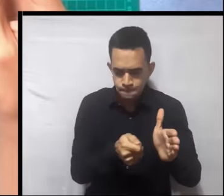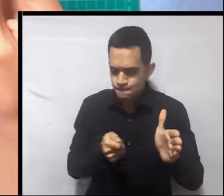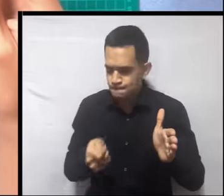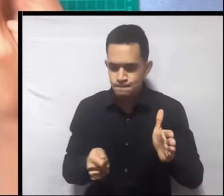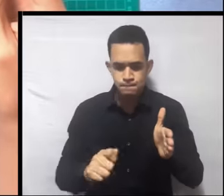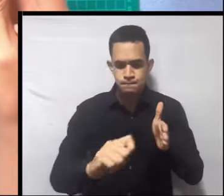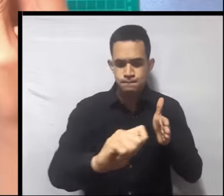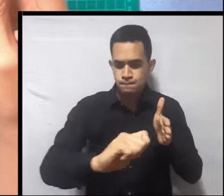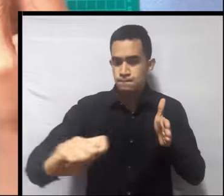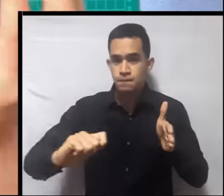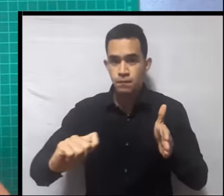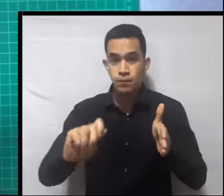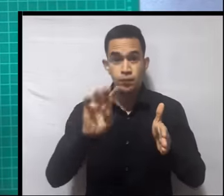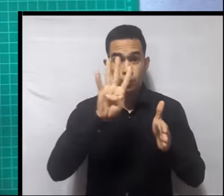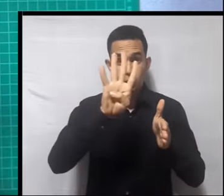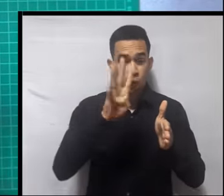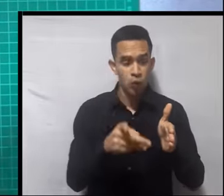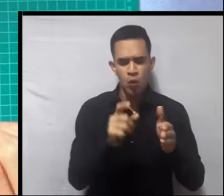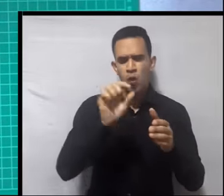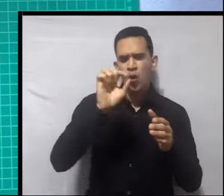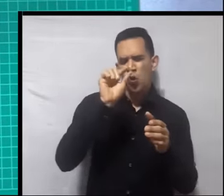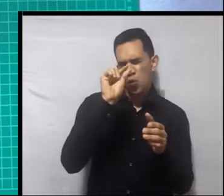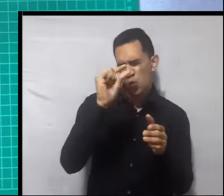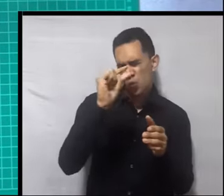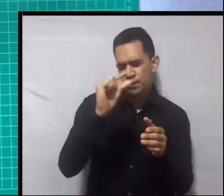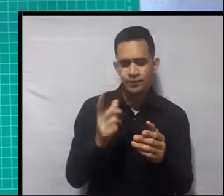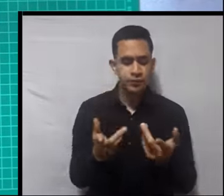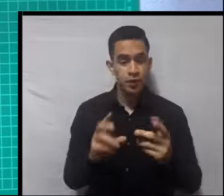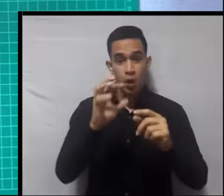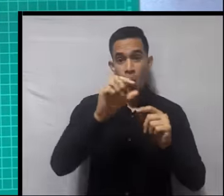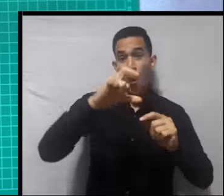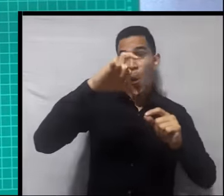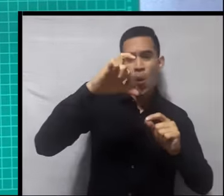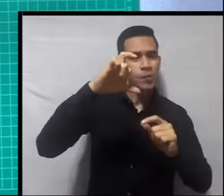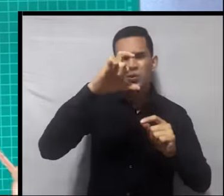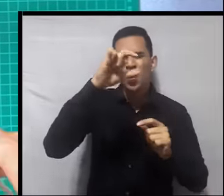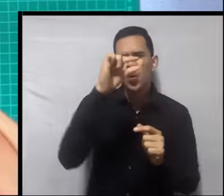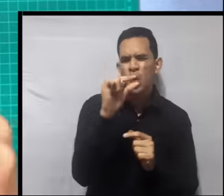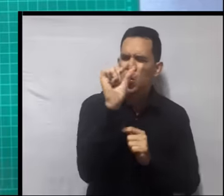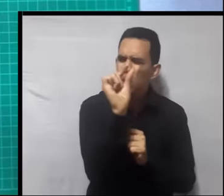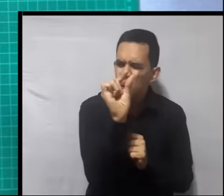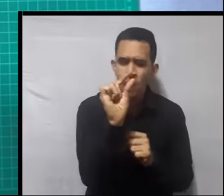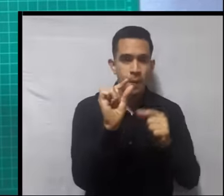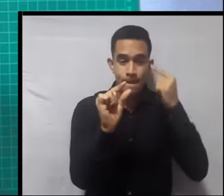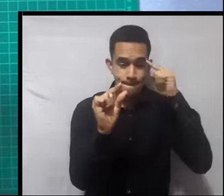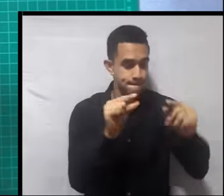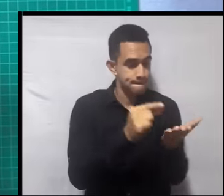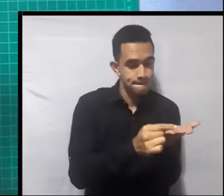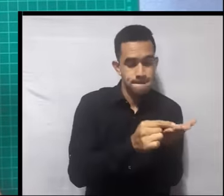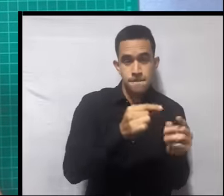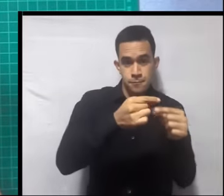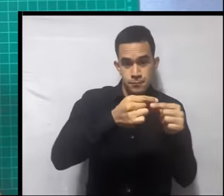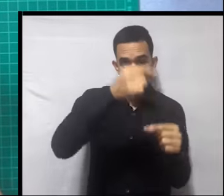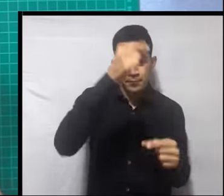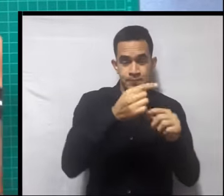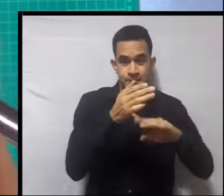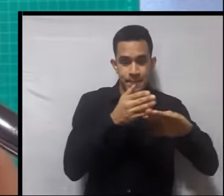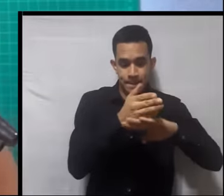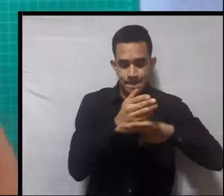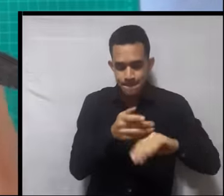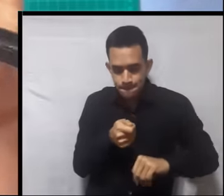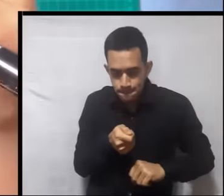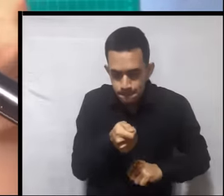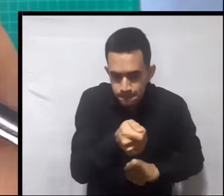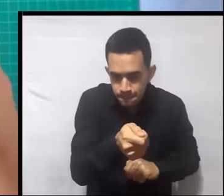Te sugiero que estos no deben ser muy anchos, solo lo suficiente para que los palillos se puedan introducir y girar. Para